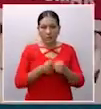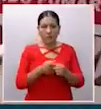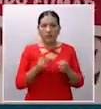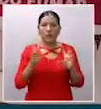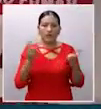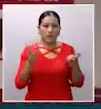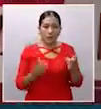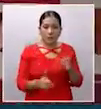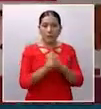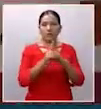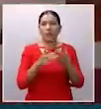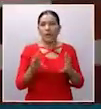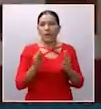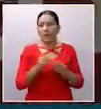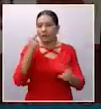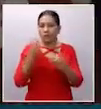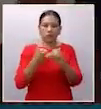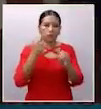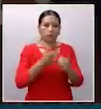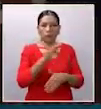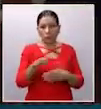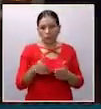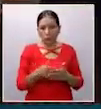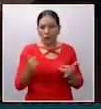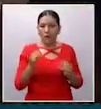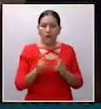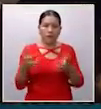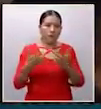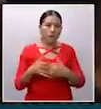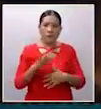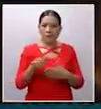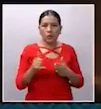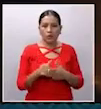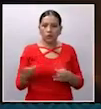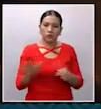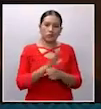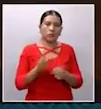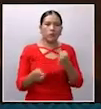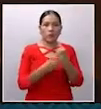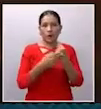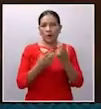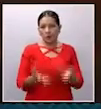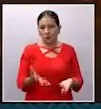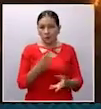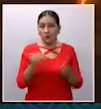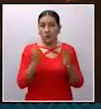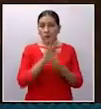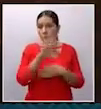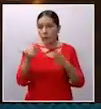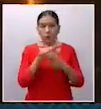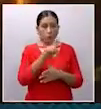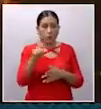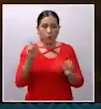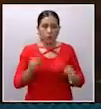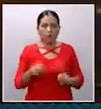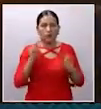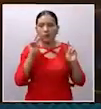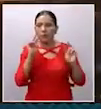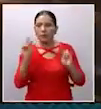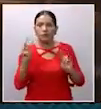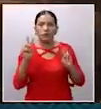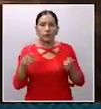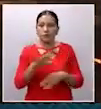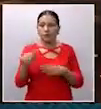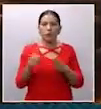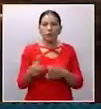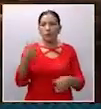producto. En este sentido, siguen saliendo las cisternas de planta de almacenaje. Es importante que ustedes puedan observar de que ya el